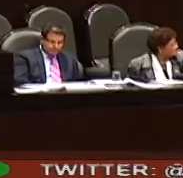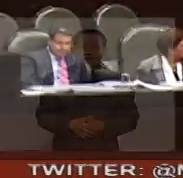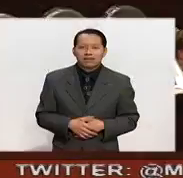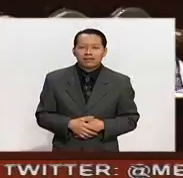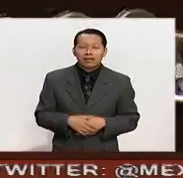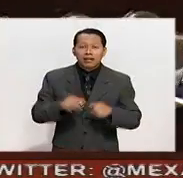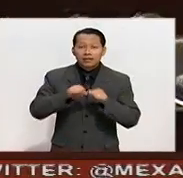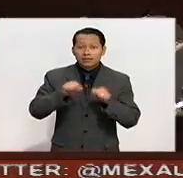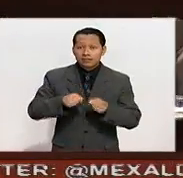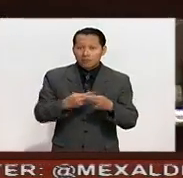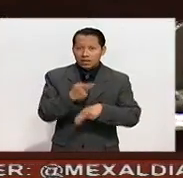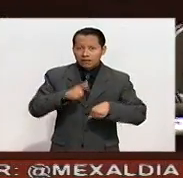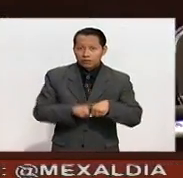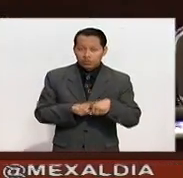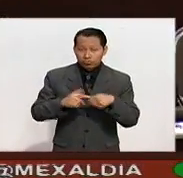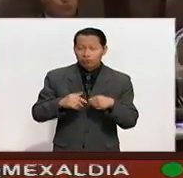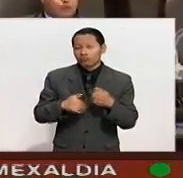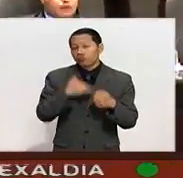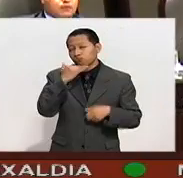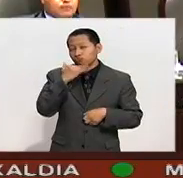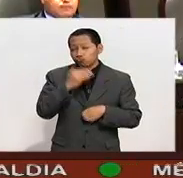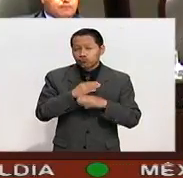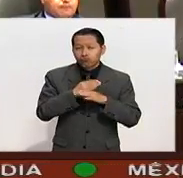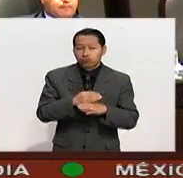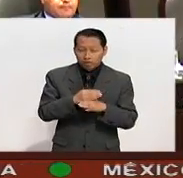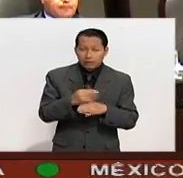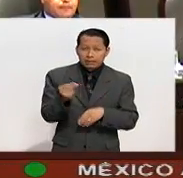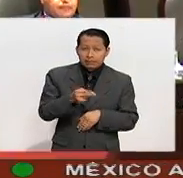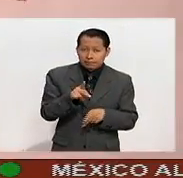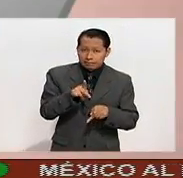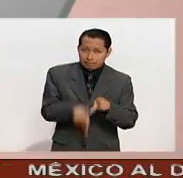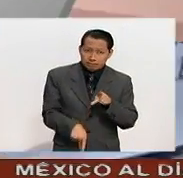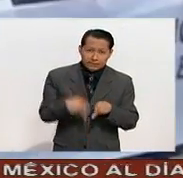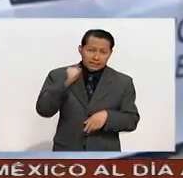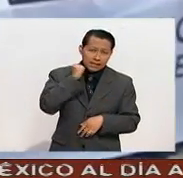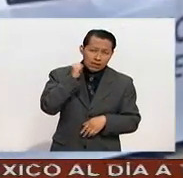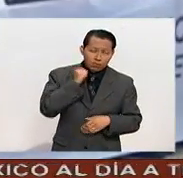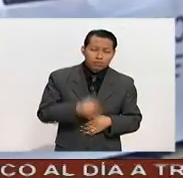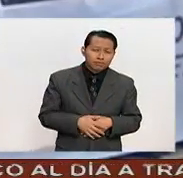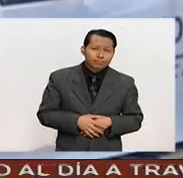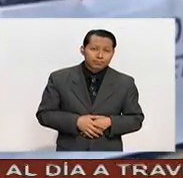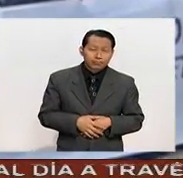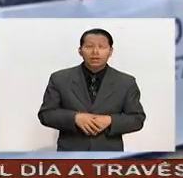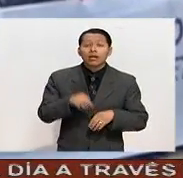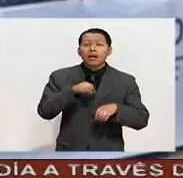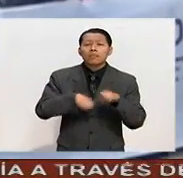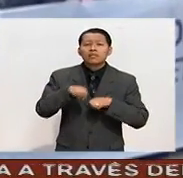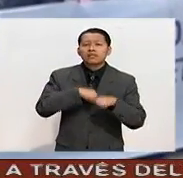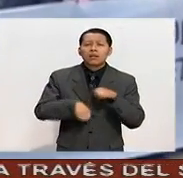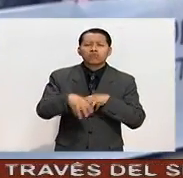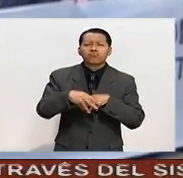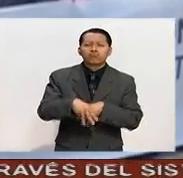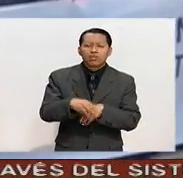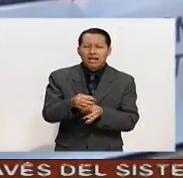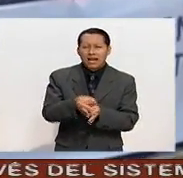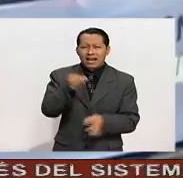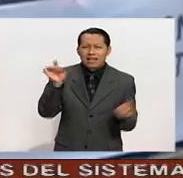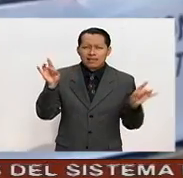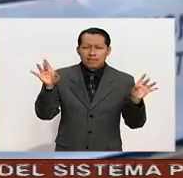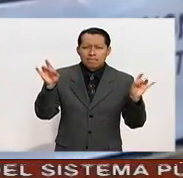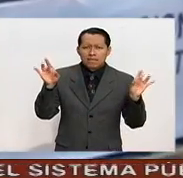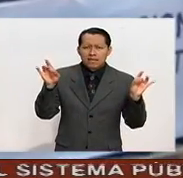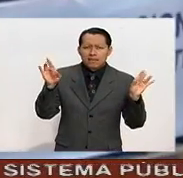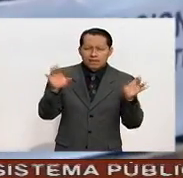El Sistema Nacional Anticorrupción obliga a un receso en el Senado. Empresarios se manifiestan en el Ángel de la